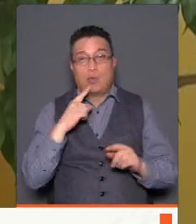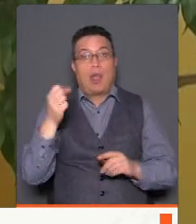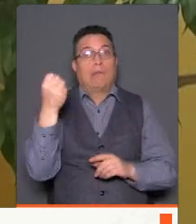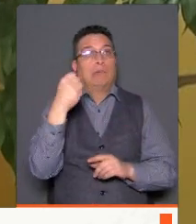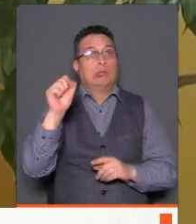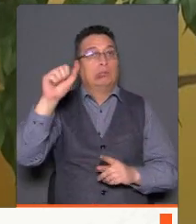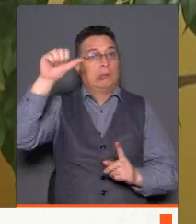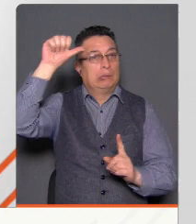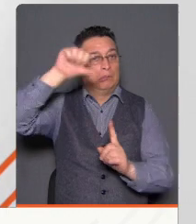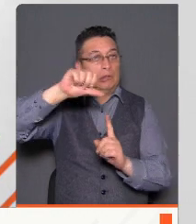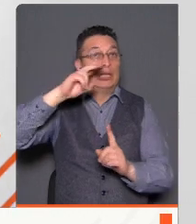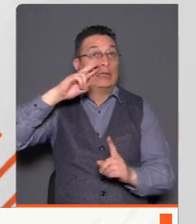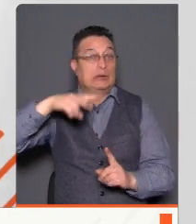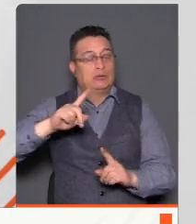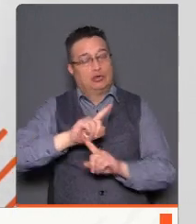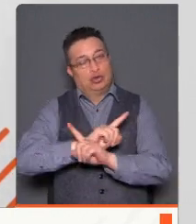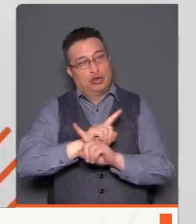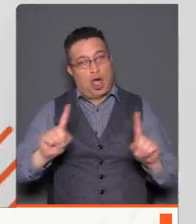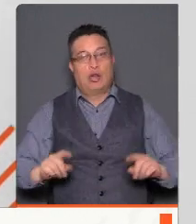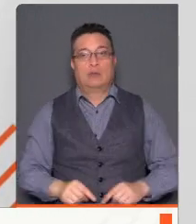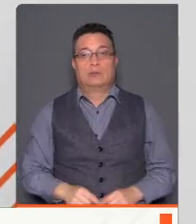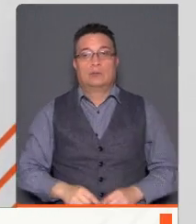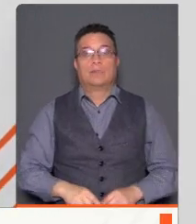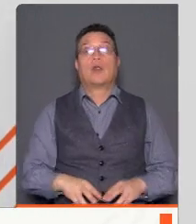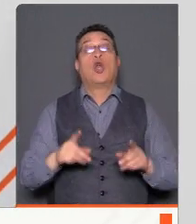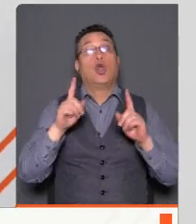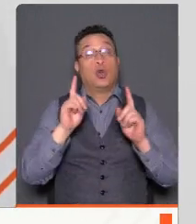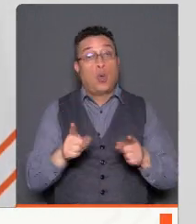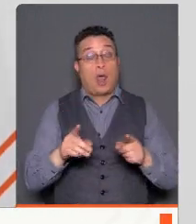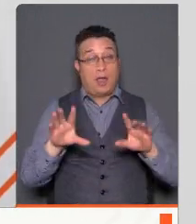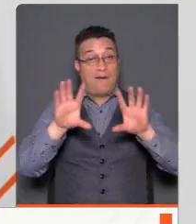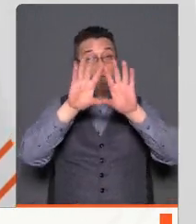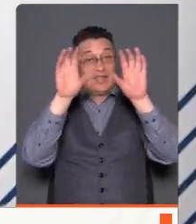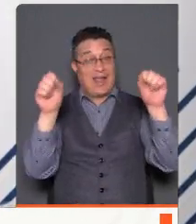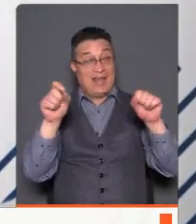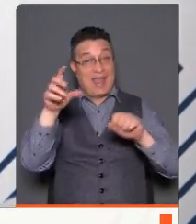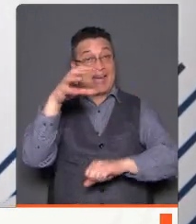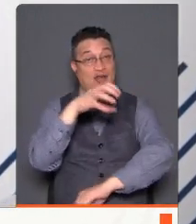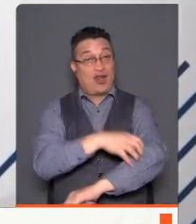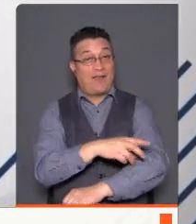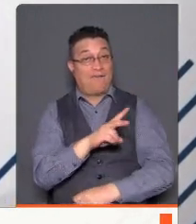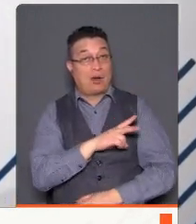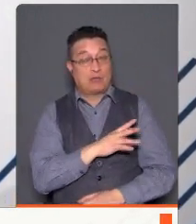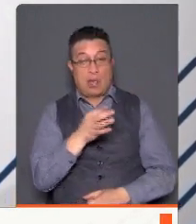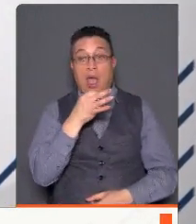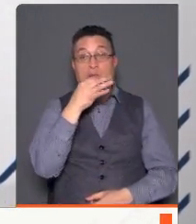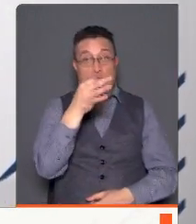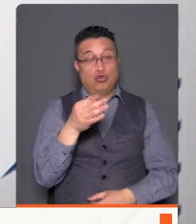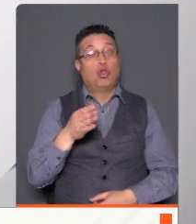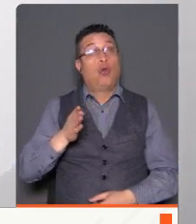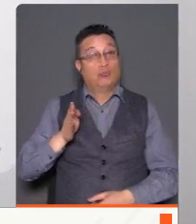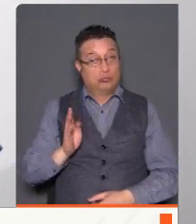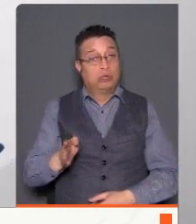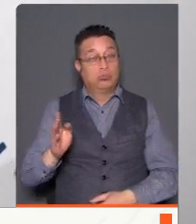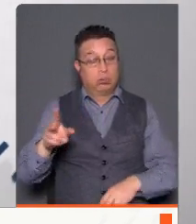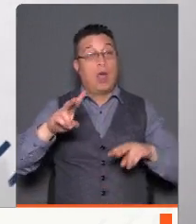para nadie en nuestro país. De todas maneras, desde la Fiscalía Regional de Valparaíso señalaron que sigue en curso la